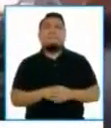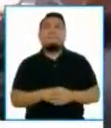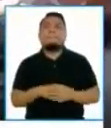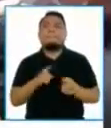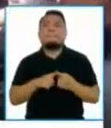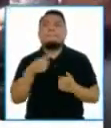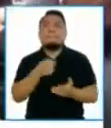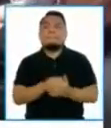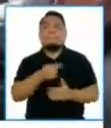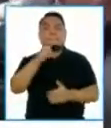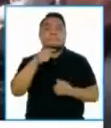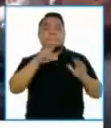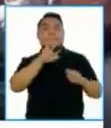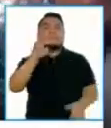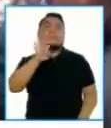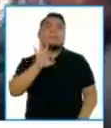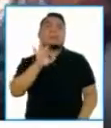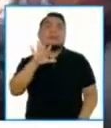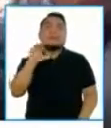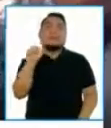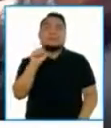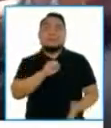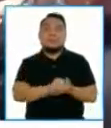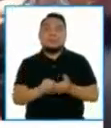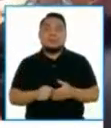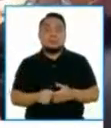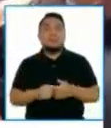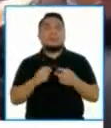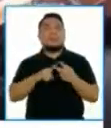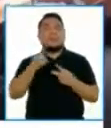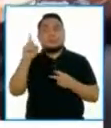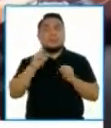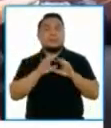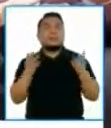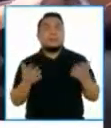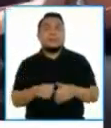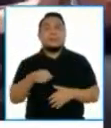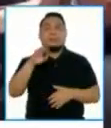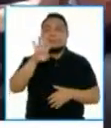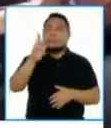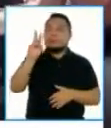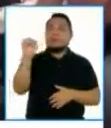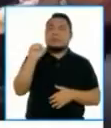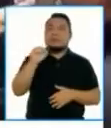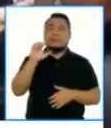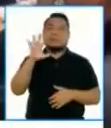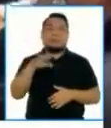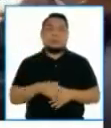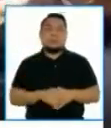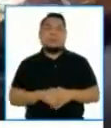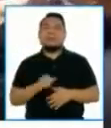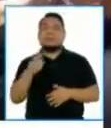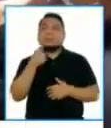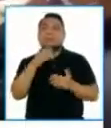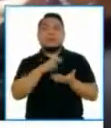de 1.395 soles mensuales. A razón de un día, 46 soles 50. Libre